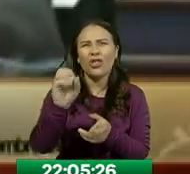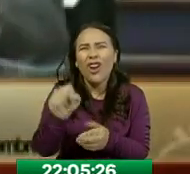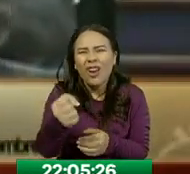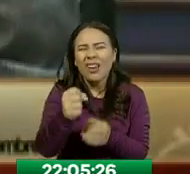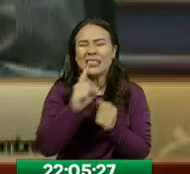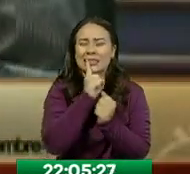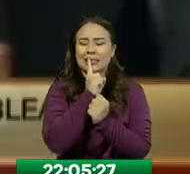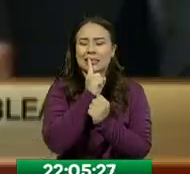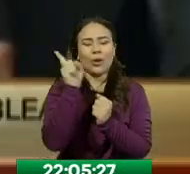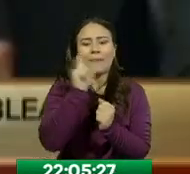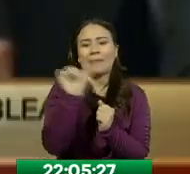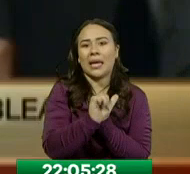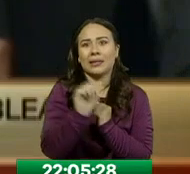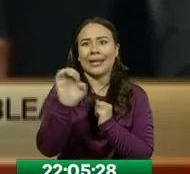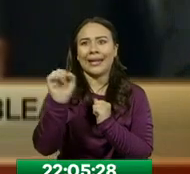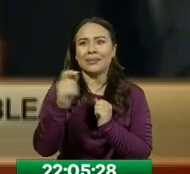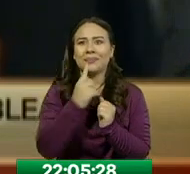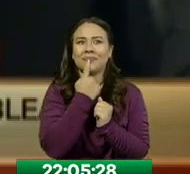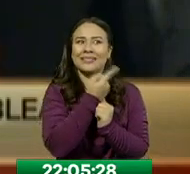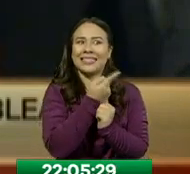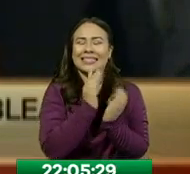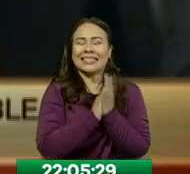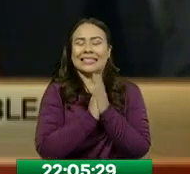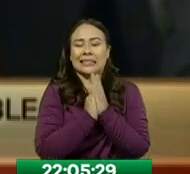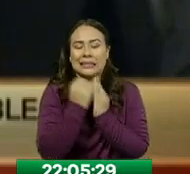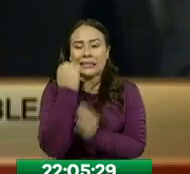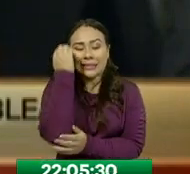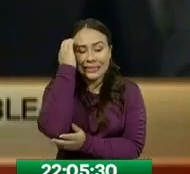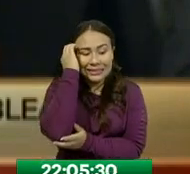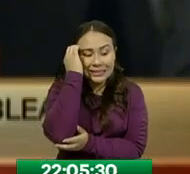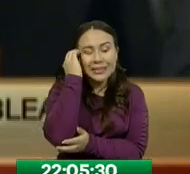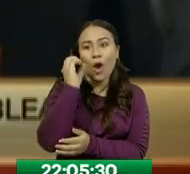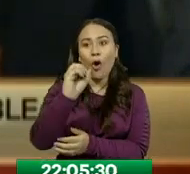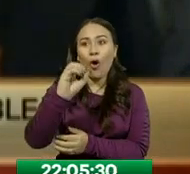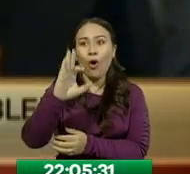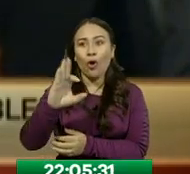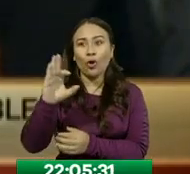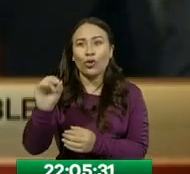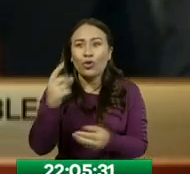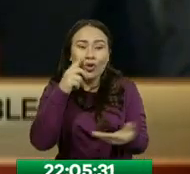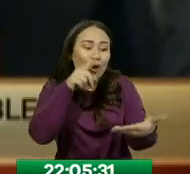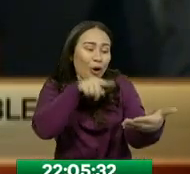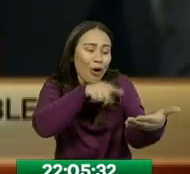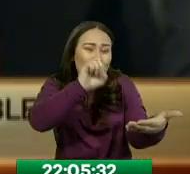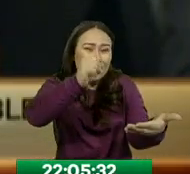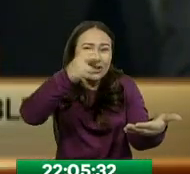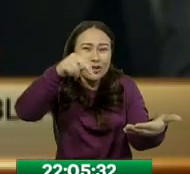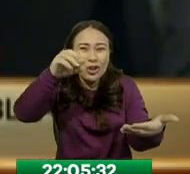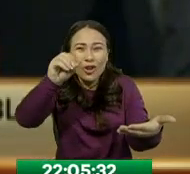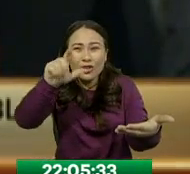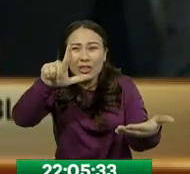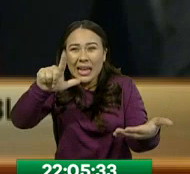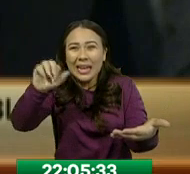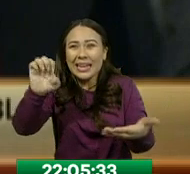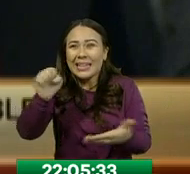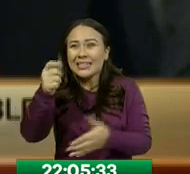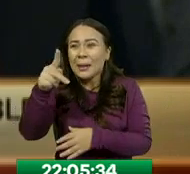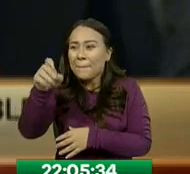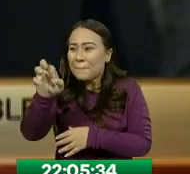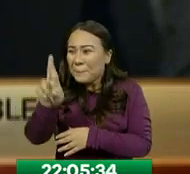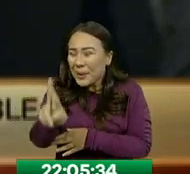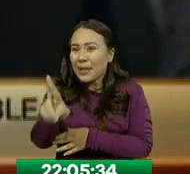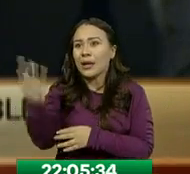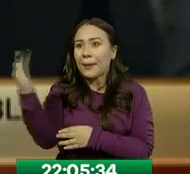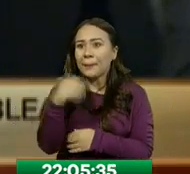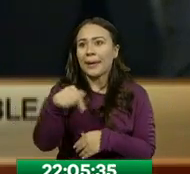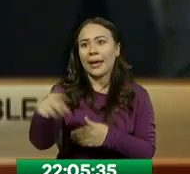Sonnenholzner-Spet. Que el señor Otto Sonnenholzner-Spet se acerque a la sala